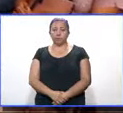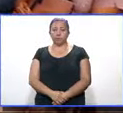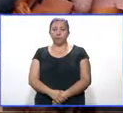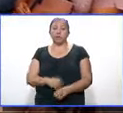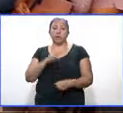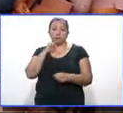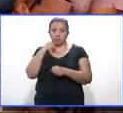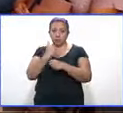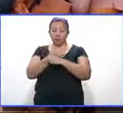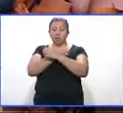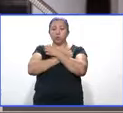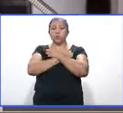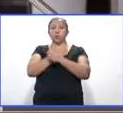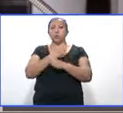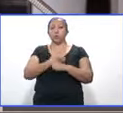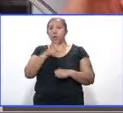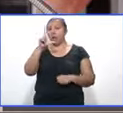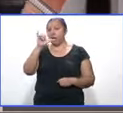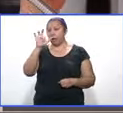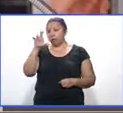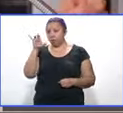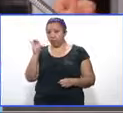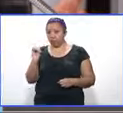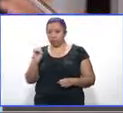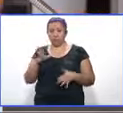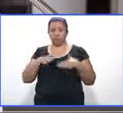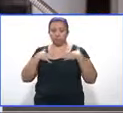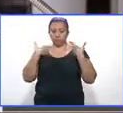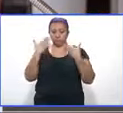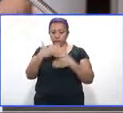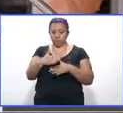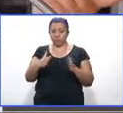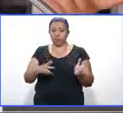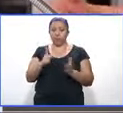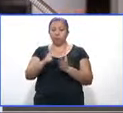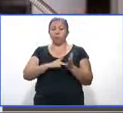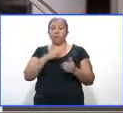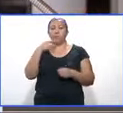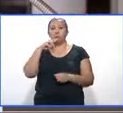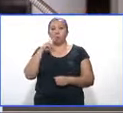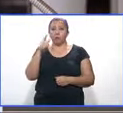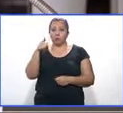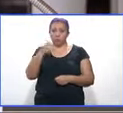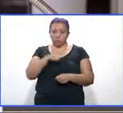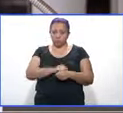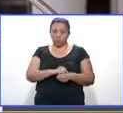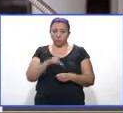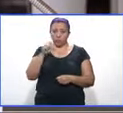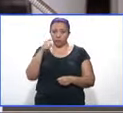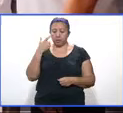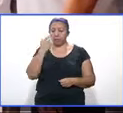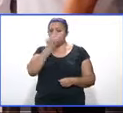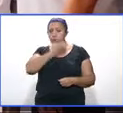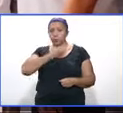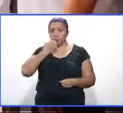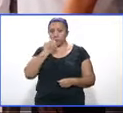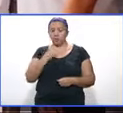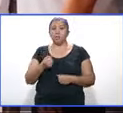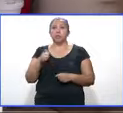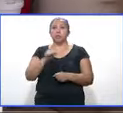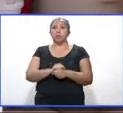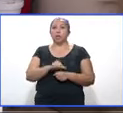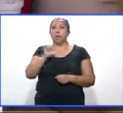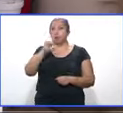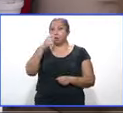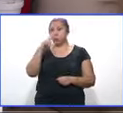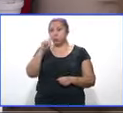El secretario de Educación del Estado, Liborio Vidal Aguilar, entregó kits del programa Mejora tu Secu a 27 escuelas de Mérida. En la secundaria